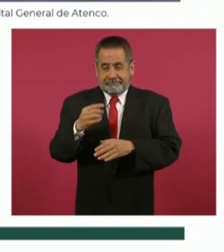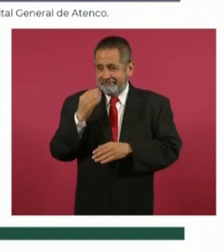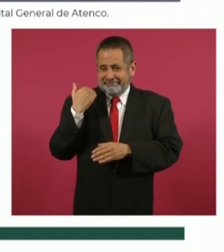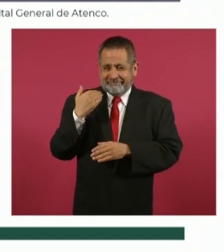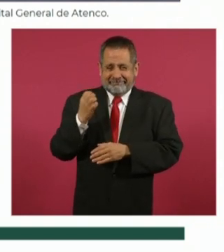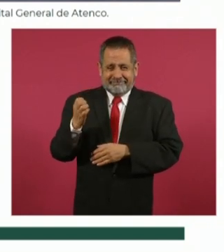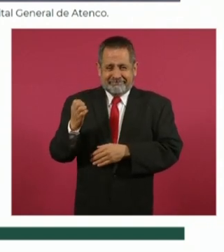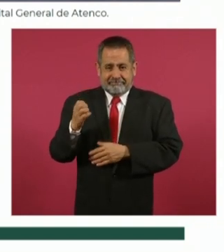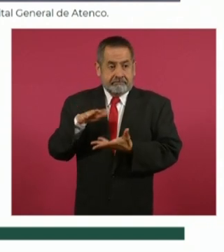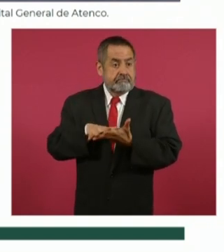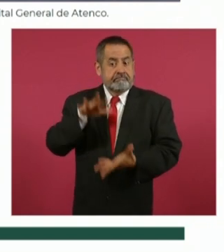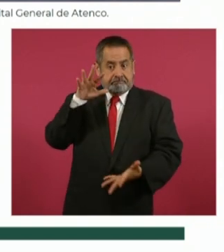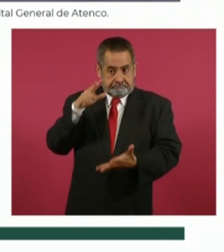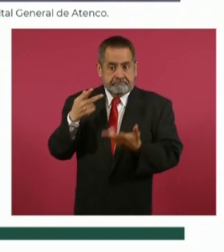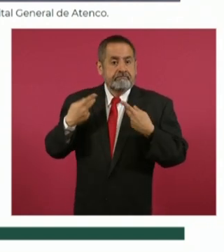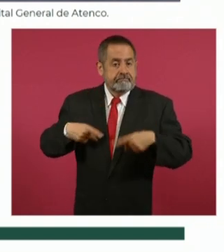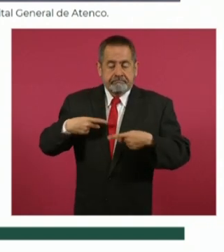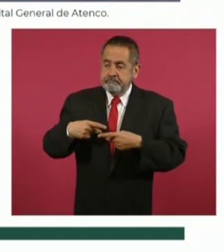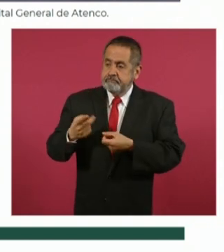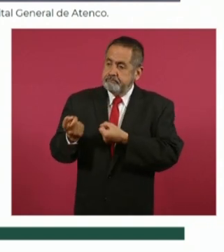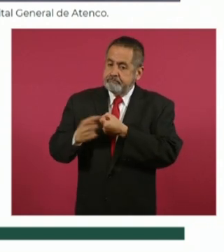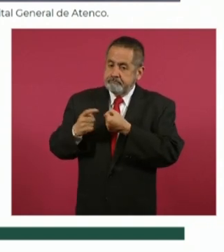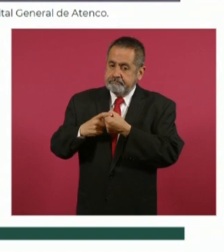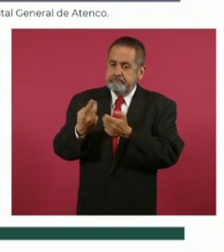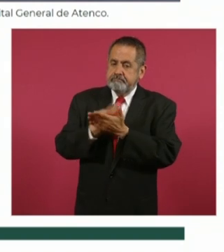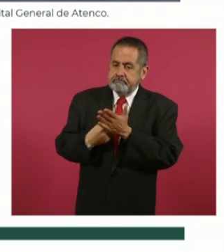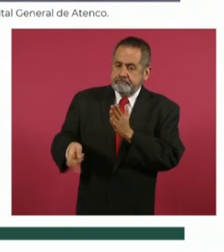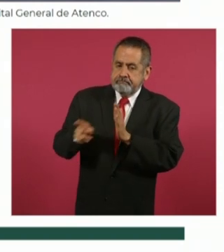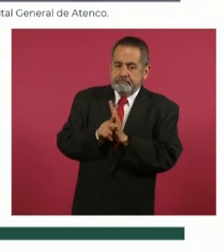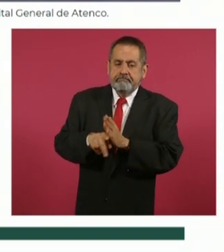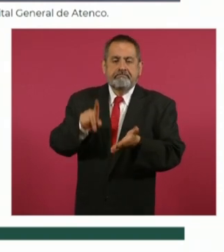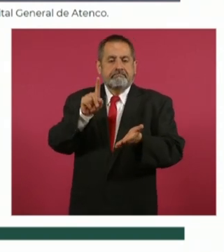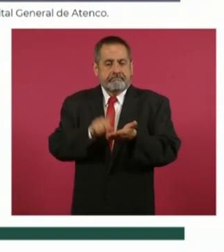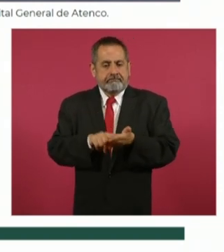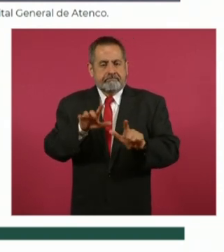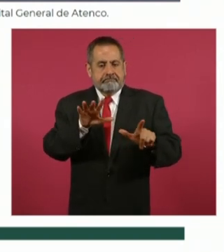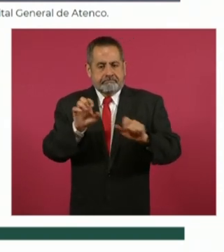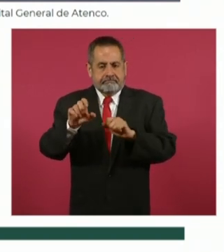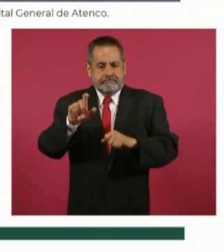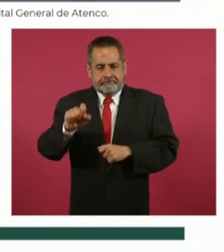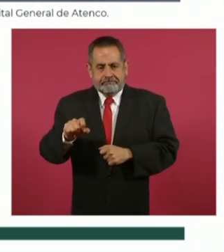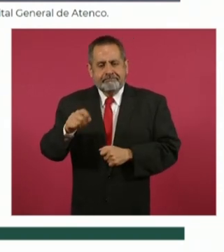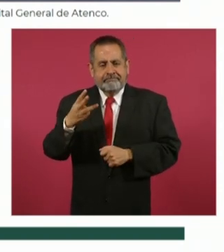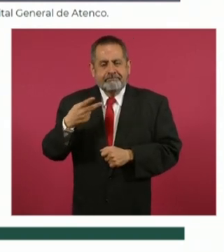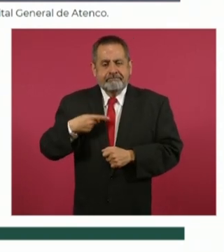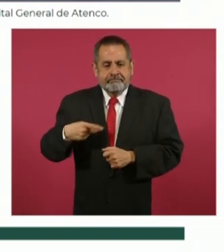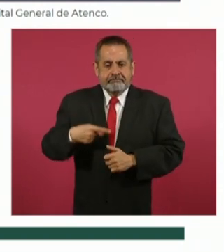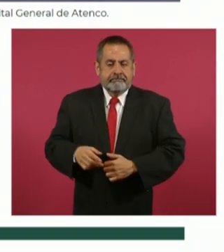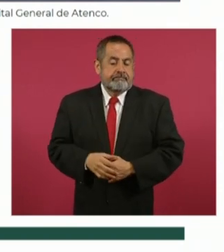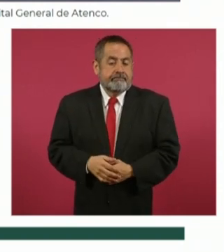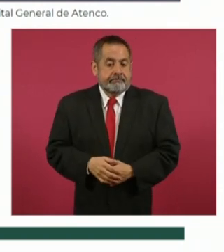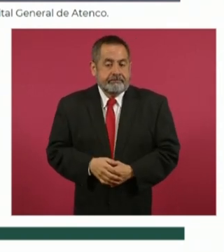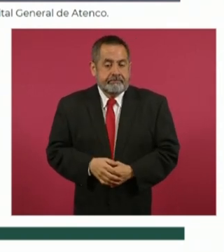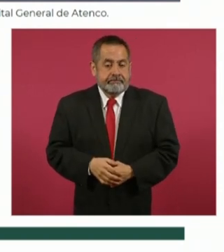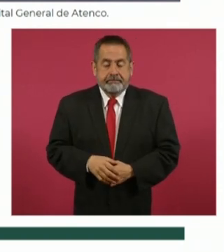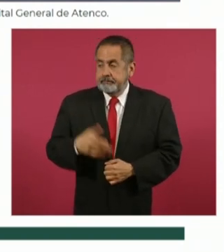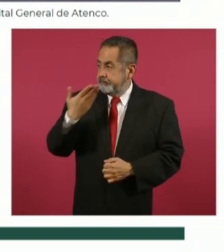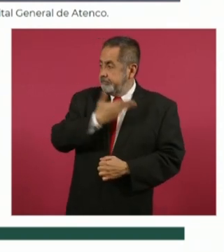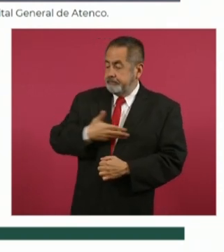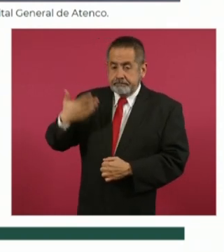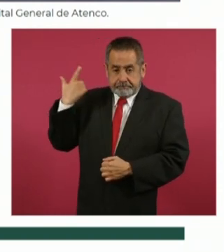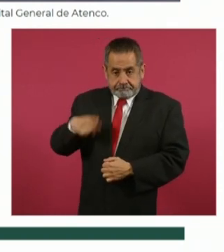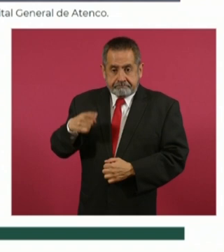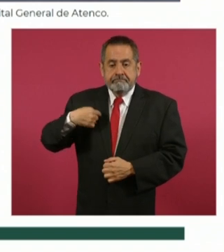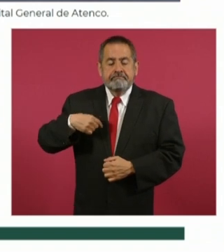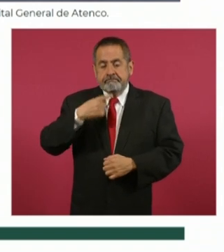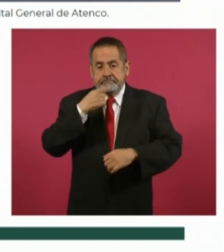que es la más grande que hemos hecho, de 9.723 trabajadoras y trabajadores. También informar, por instrucciones del presidente,